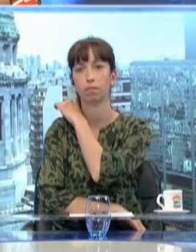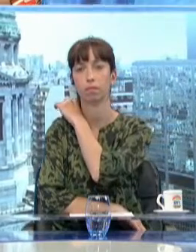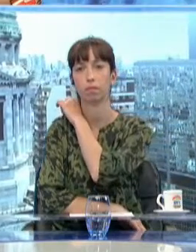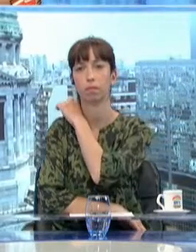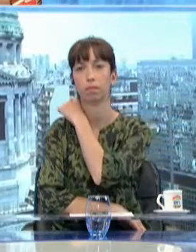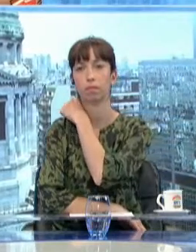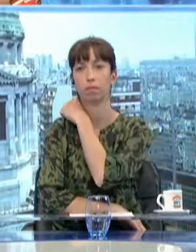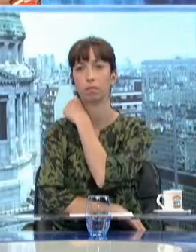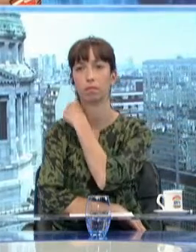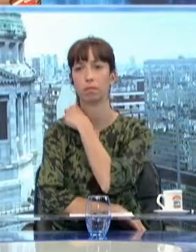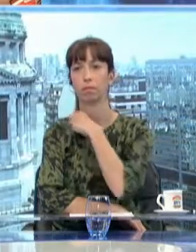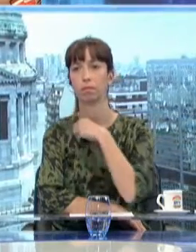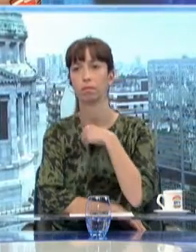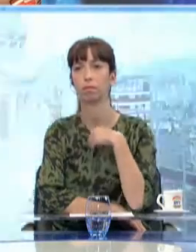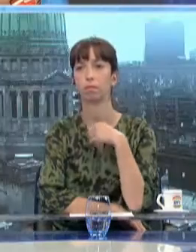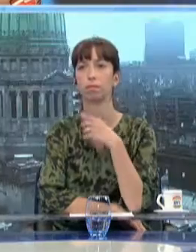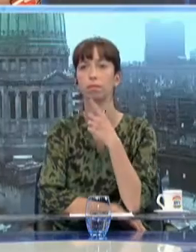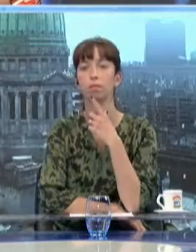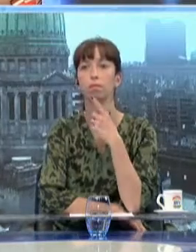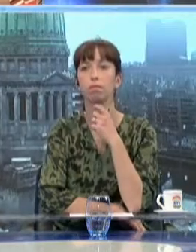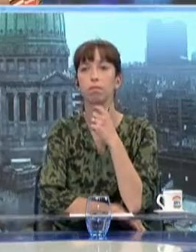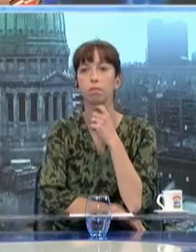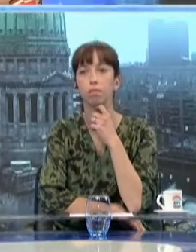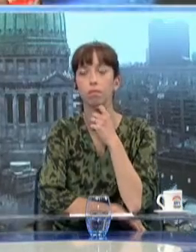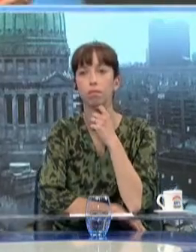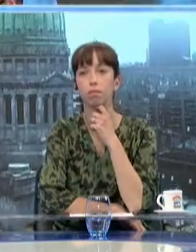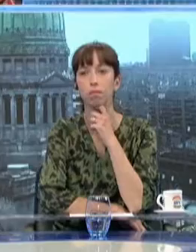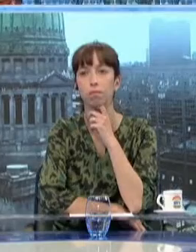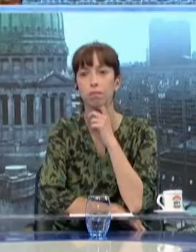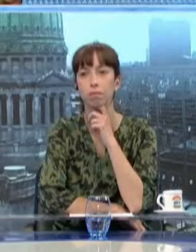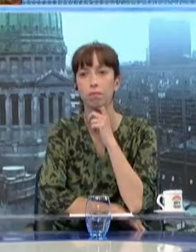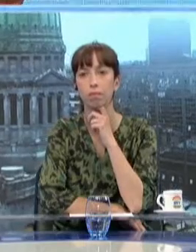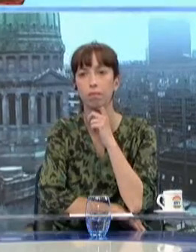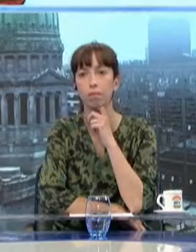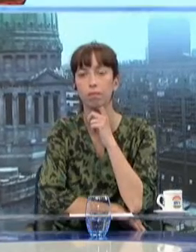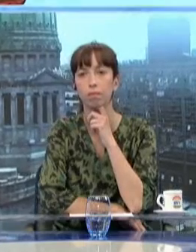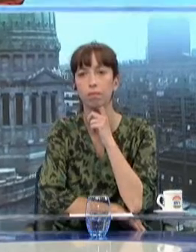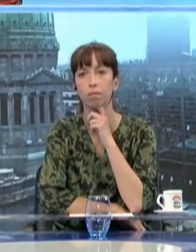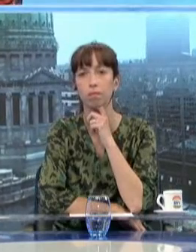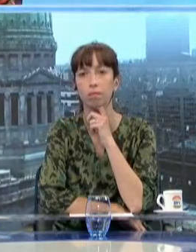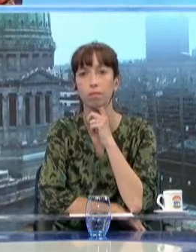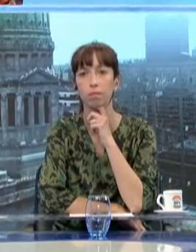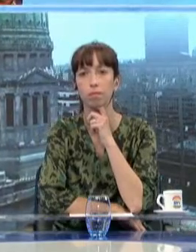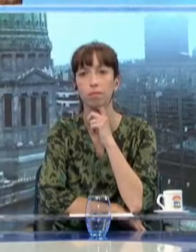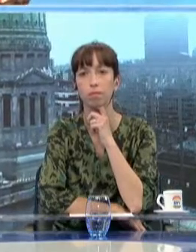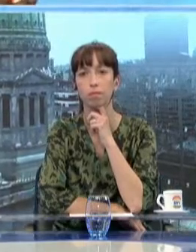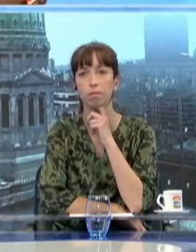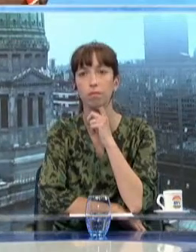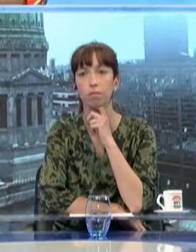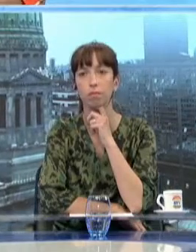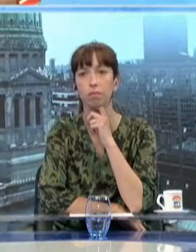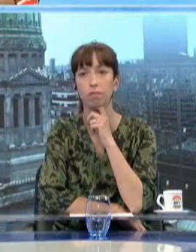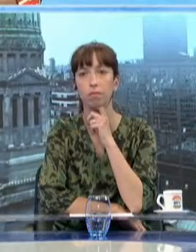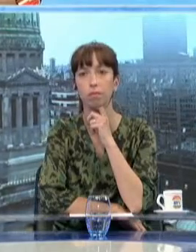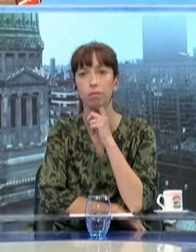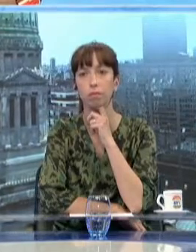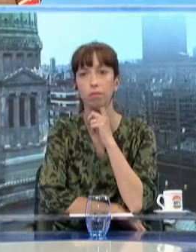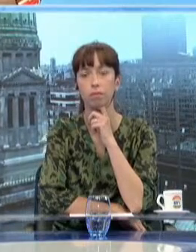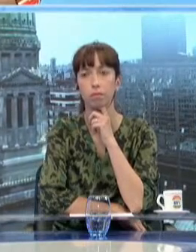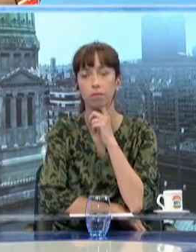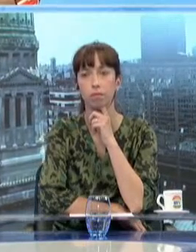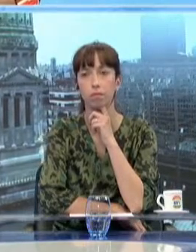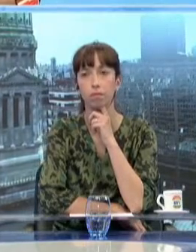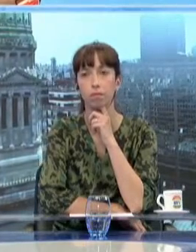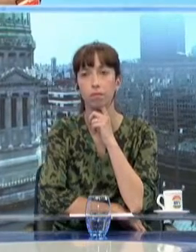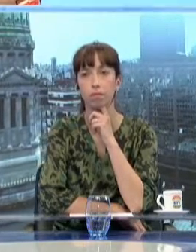¿no? Tengo la preocupación de estas terribles tensiones que tiene el dólar, y sabemos que el dólar